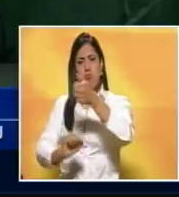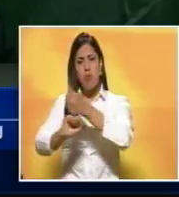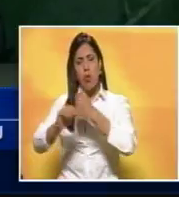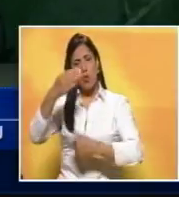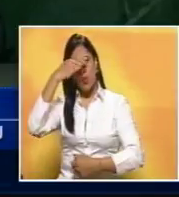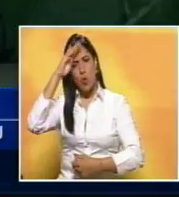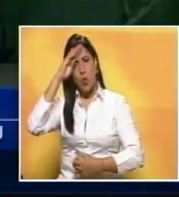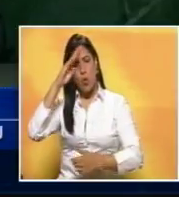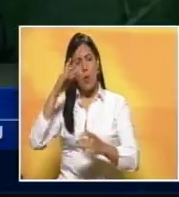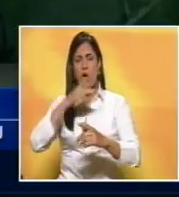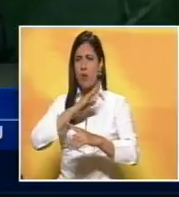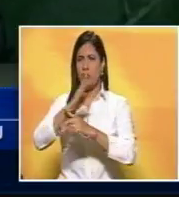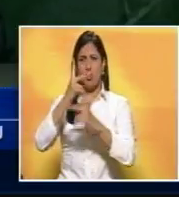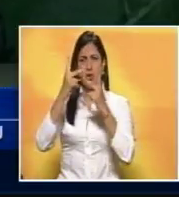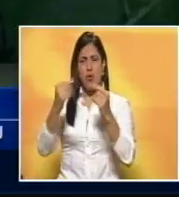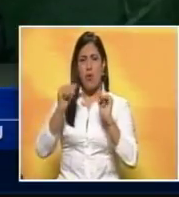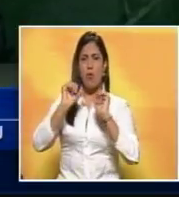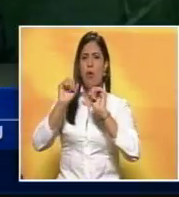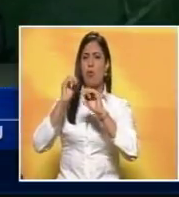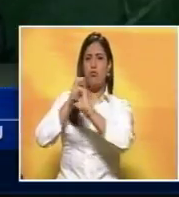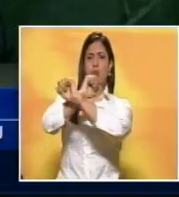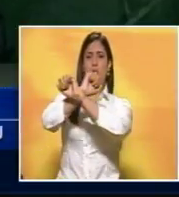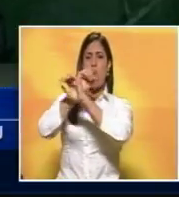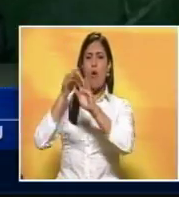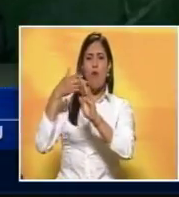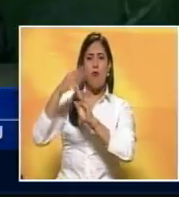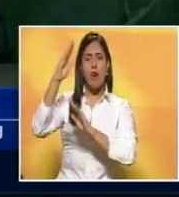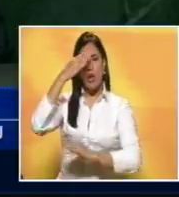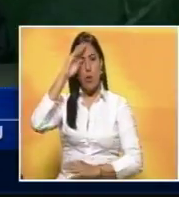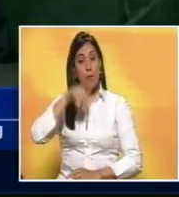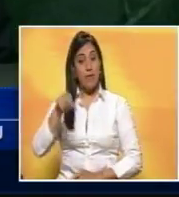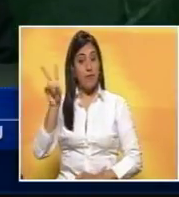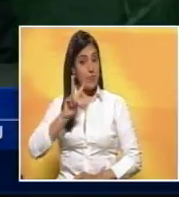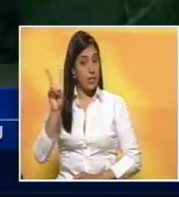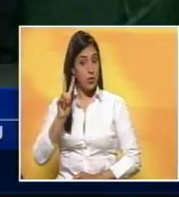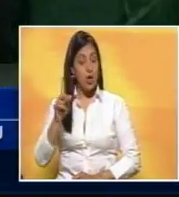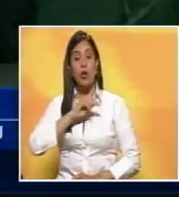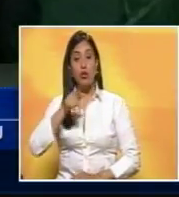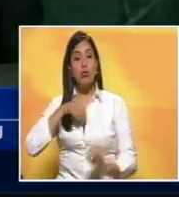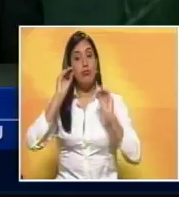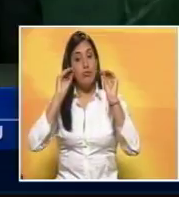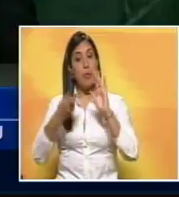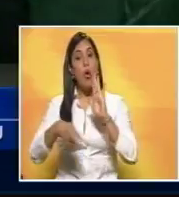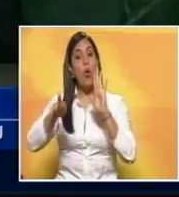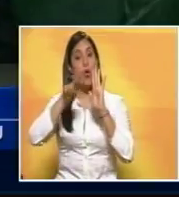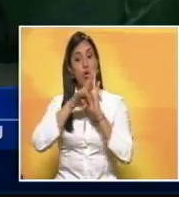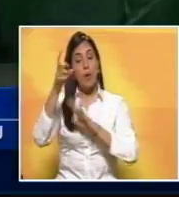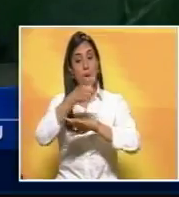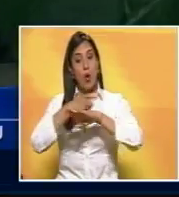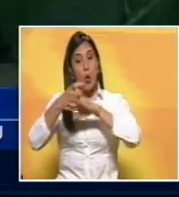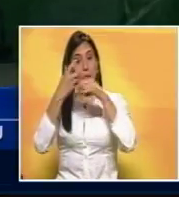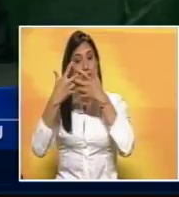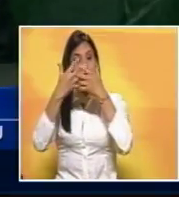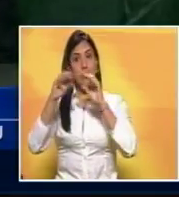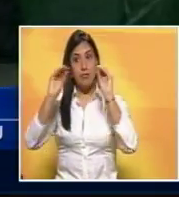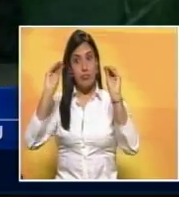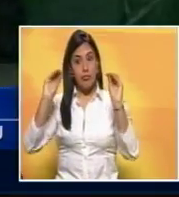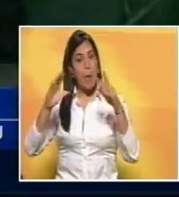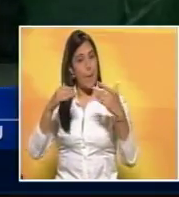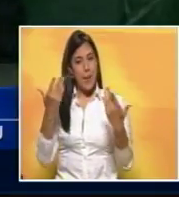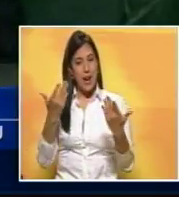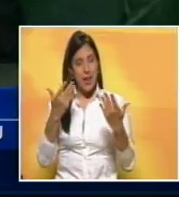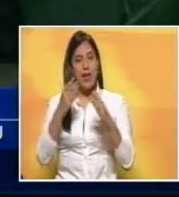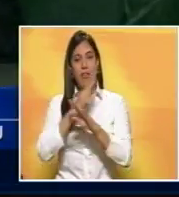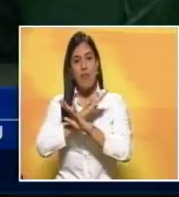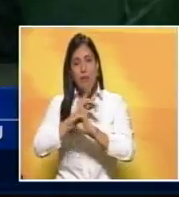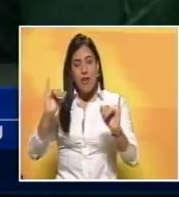esta resolución de condena al bloqueo contra Cuba. Venezuela llama una vez más al gobierno de los Estados Unidos a